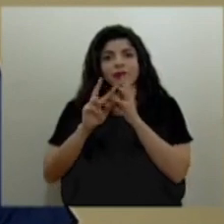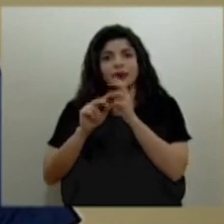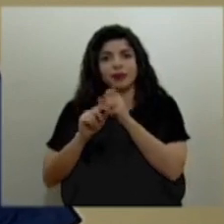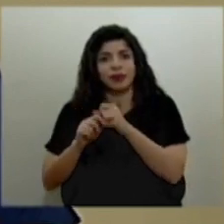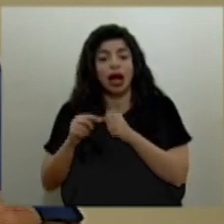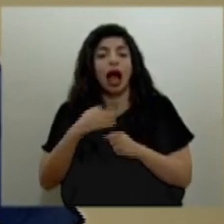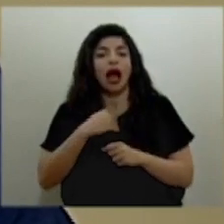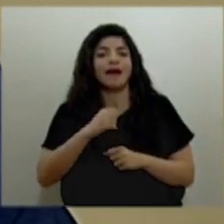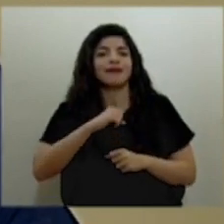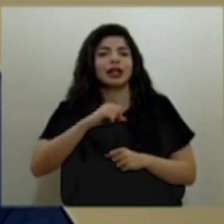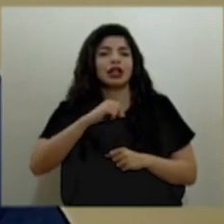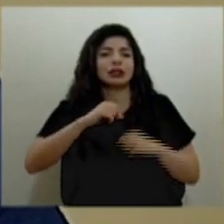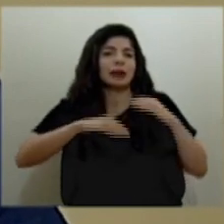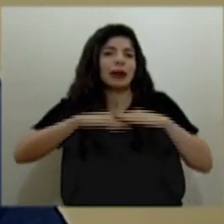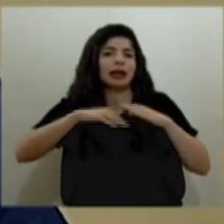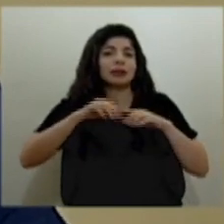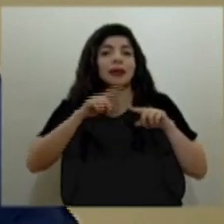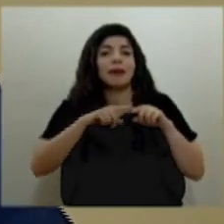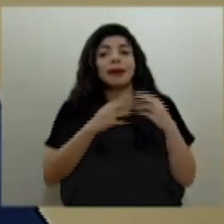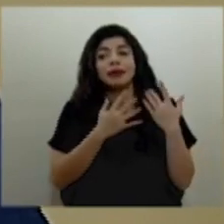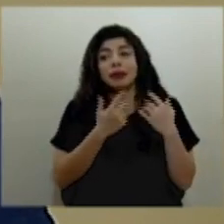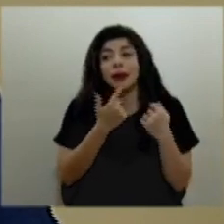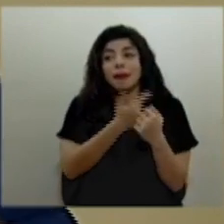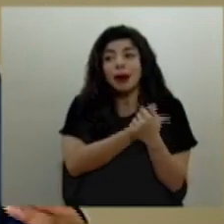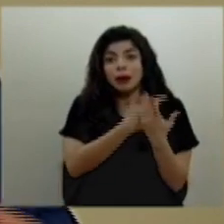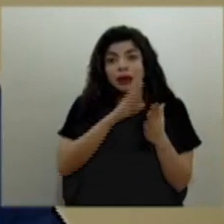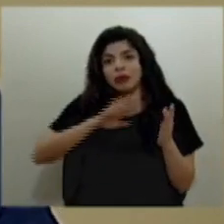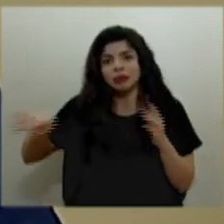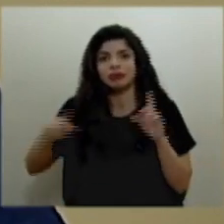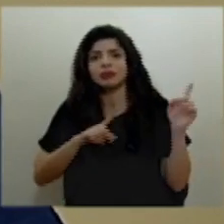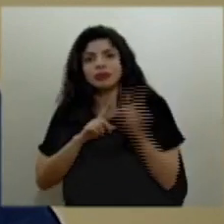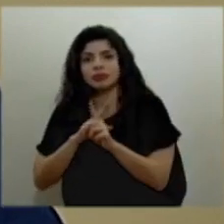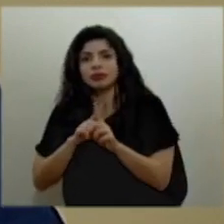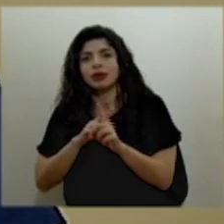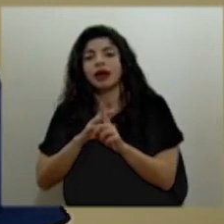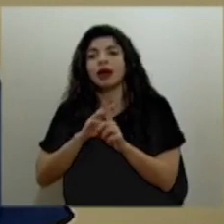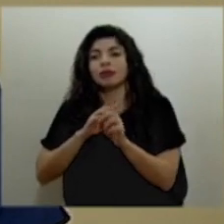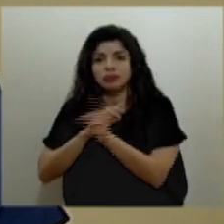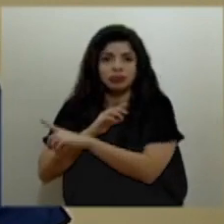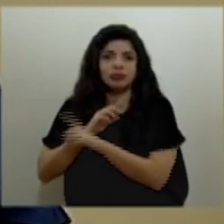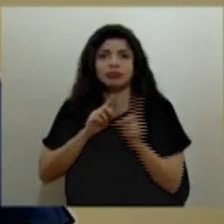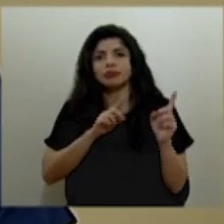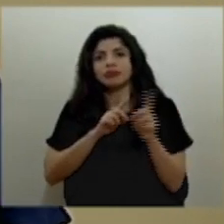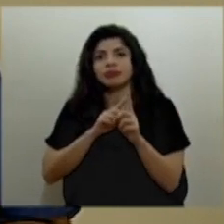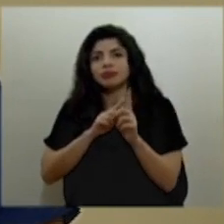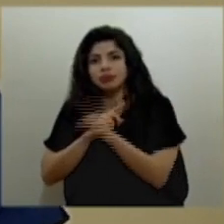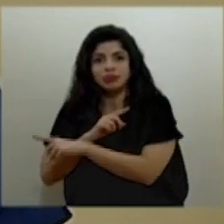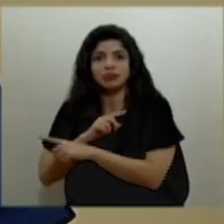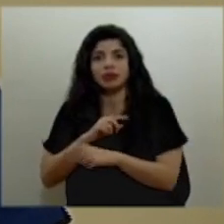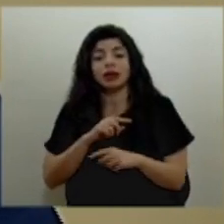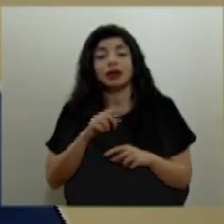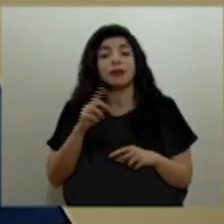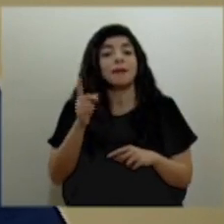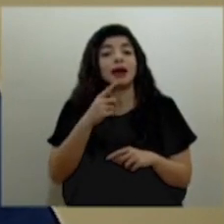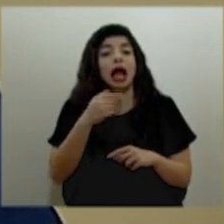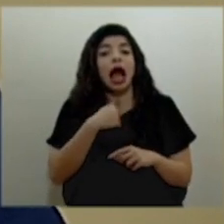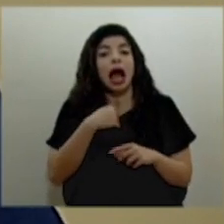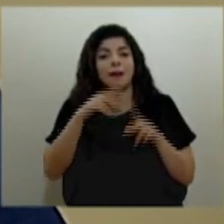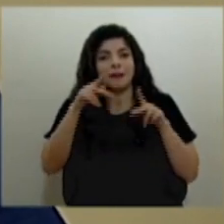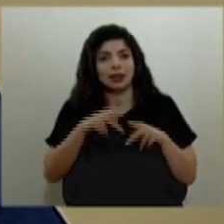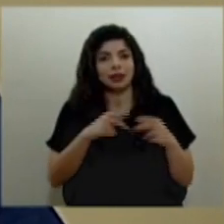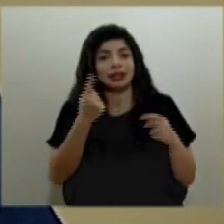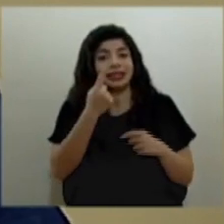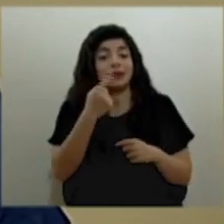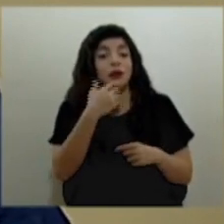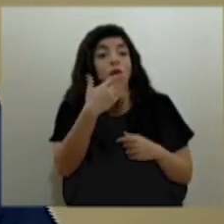alcanzable que va de acuerdo al proceso de vacunación, pero sí, inclusive se han puesto gestores de fila. Cuando se cita, se da una hora